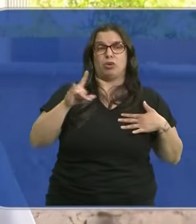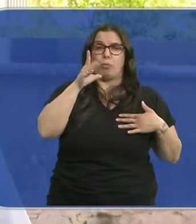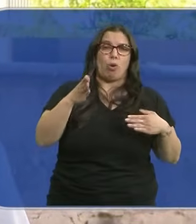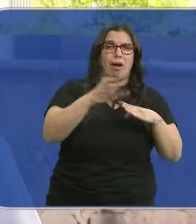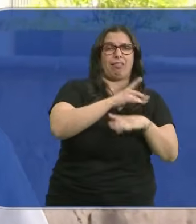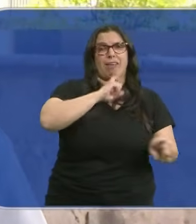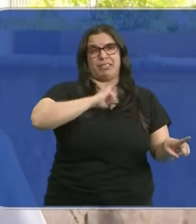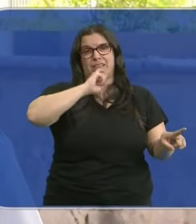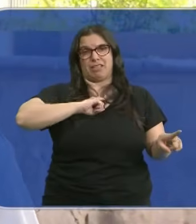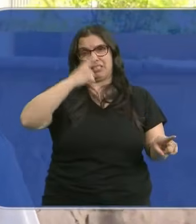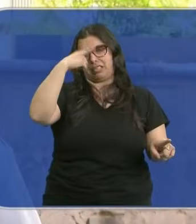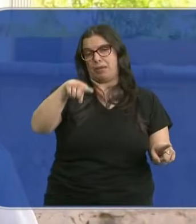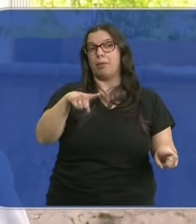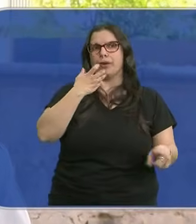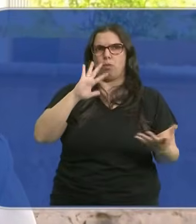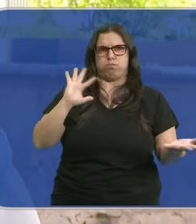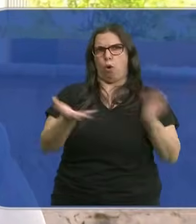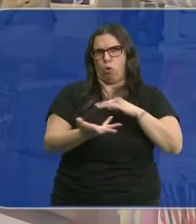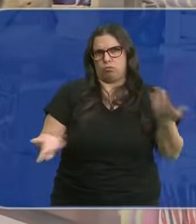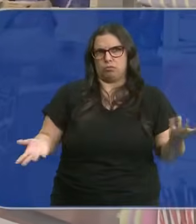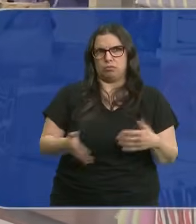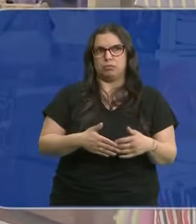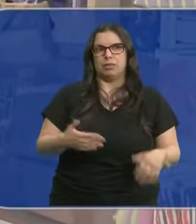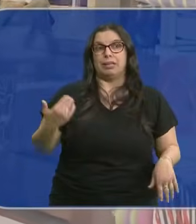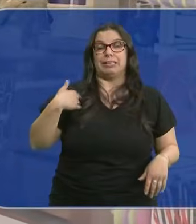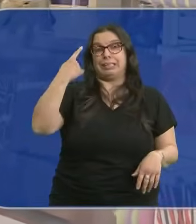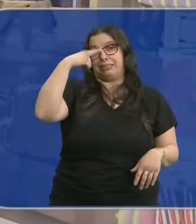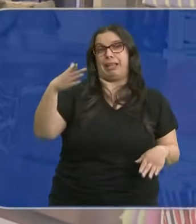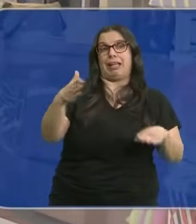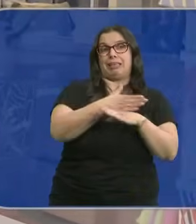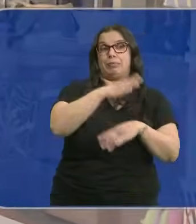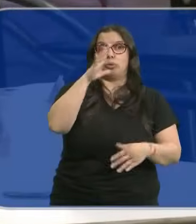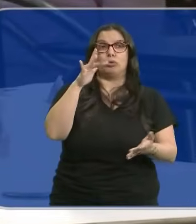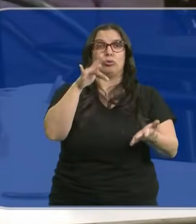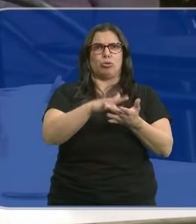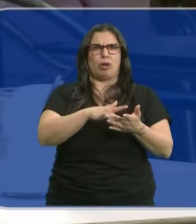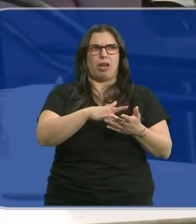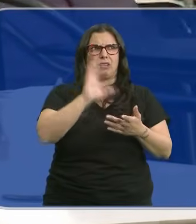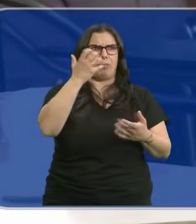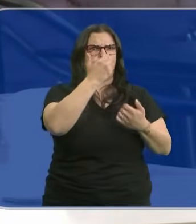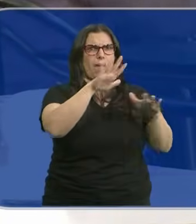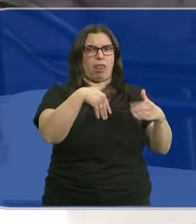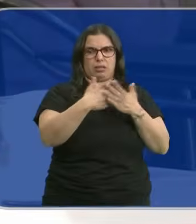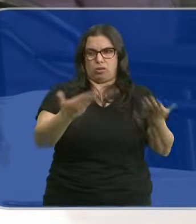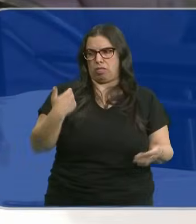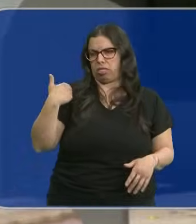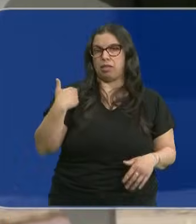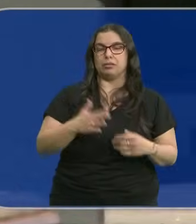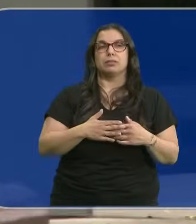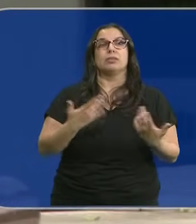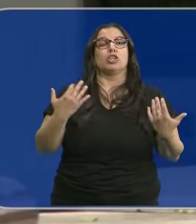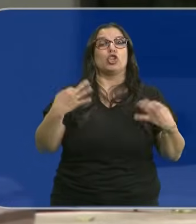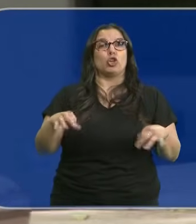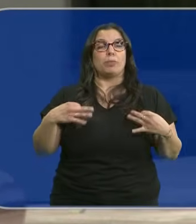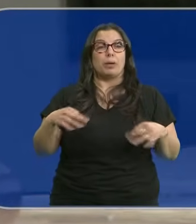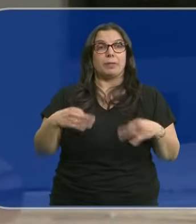esperando, pero sí es un cambio radical, sí. Ya estábamos esperando porque ha hecho bastante malo. Pero esto no es para tanto si de